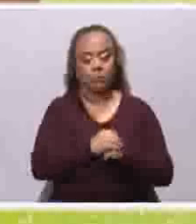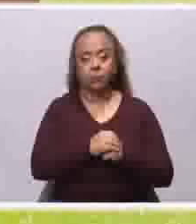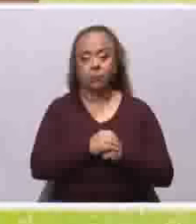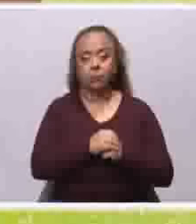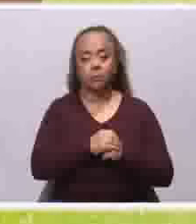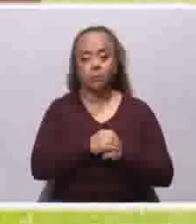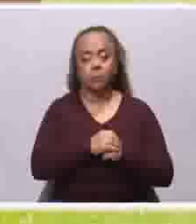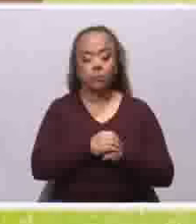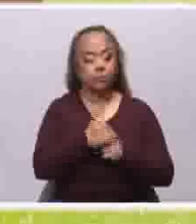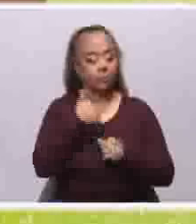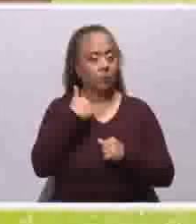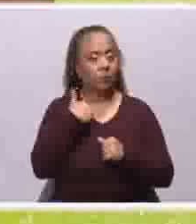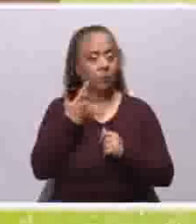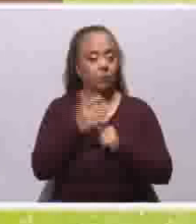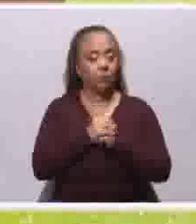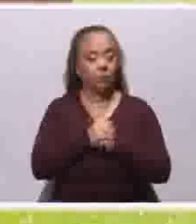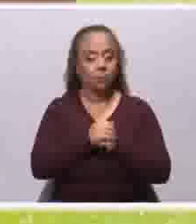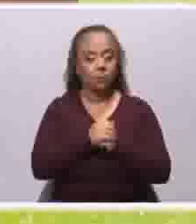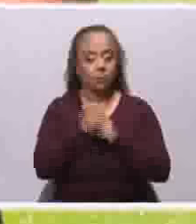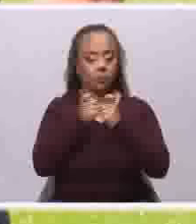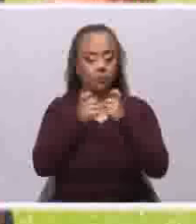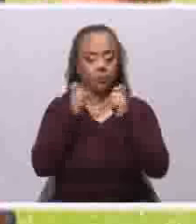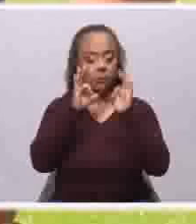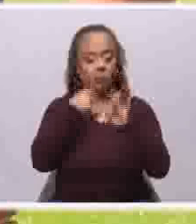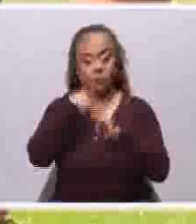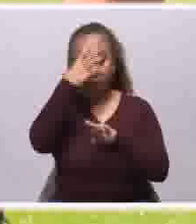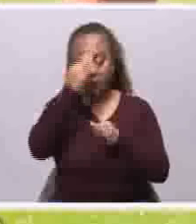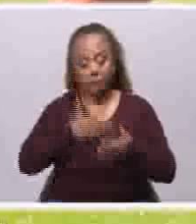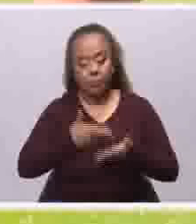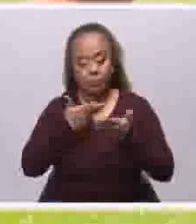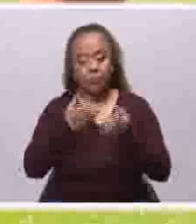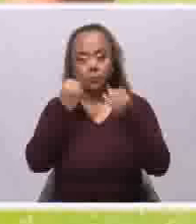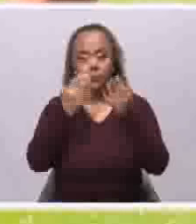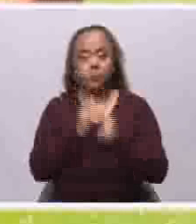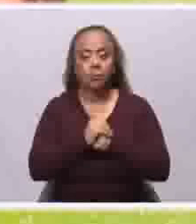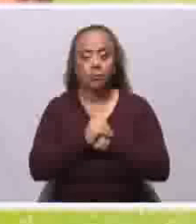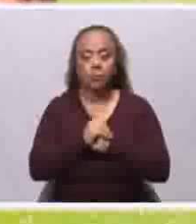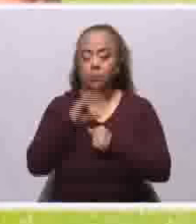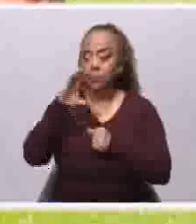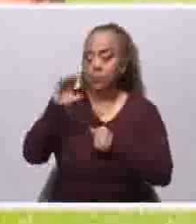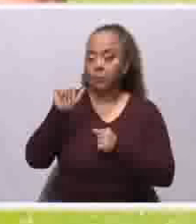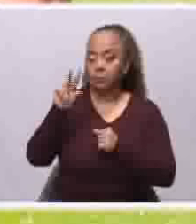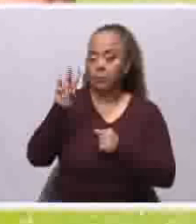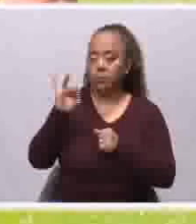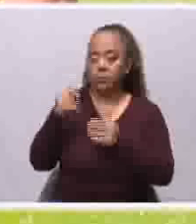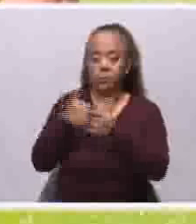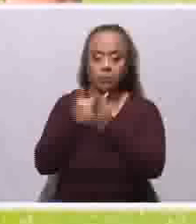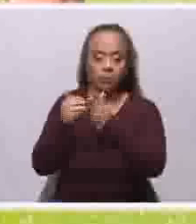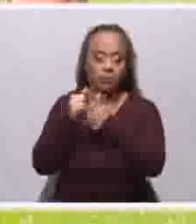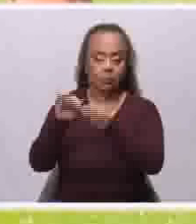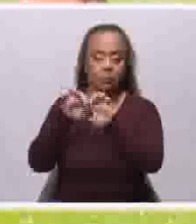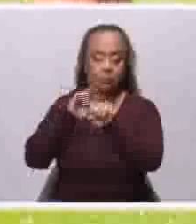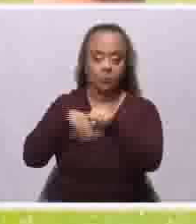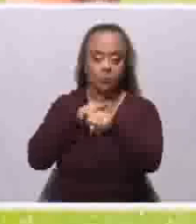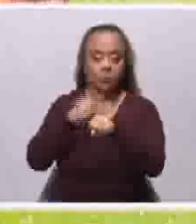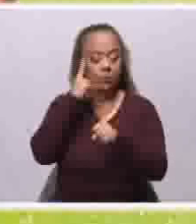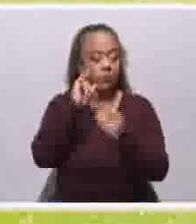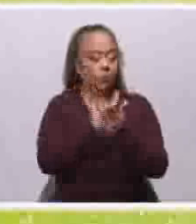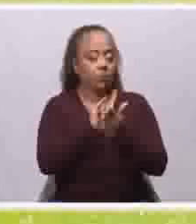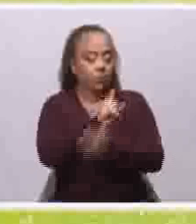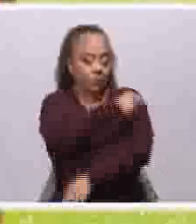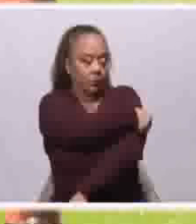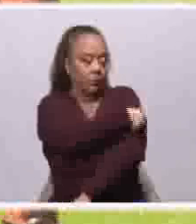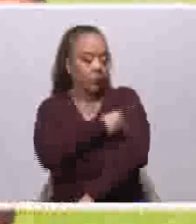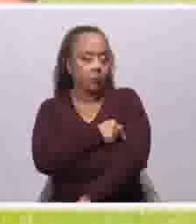eh que la la canaliza bien Yo creo que le entrega mucho a la s es el nuevo líder de la selección buo y por algo le han puesto esa banda de